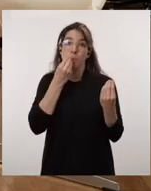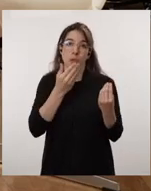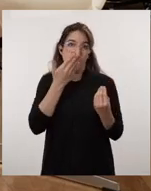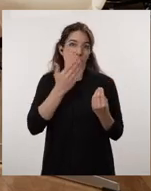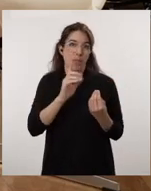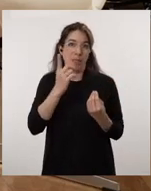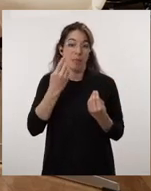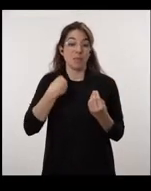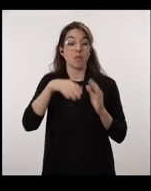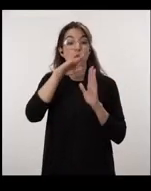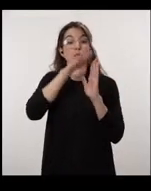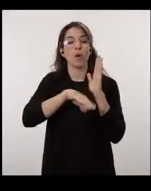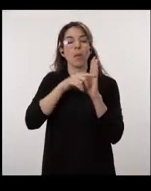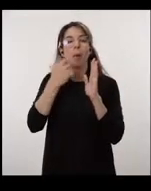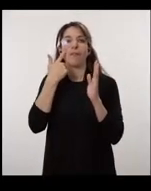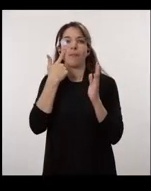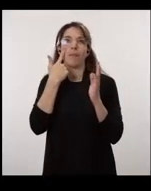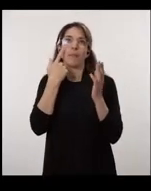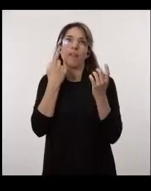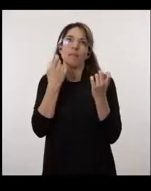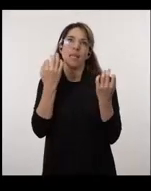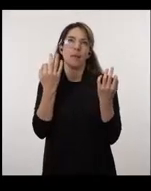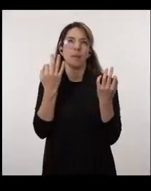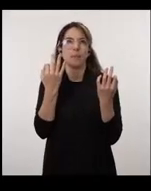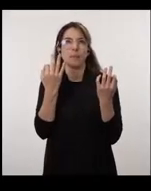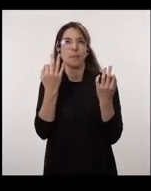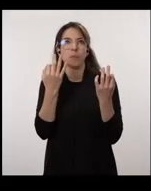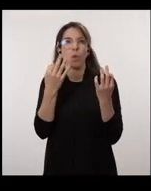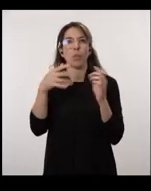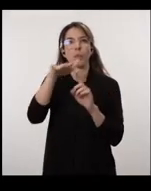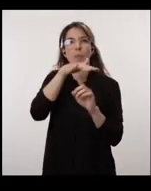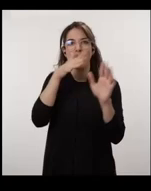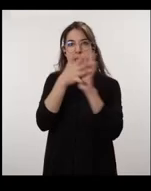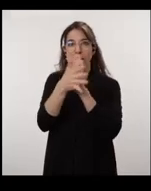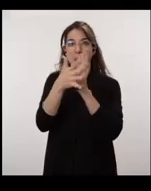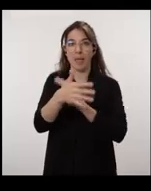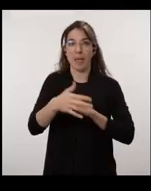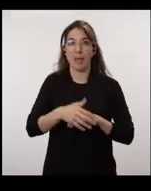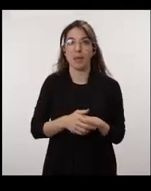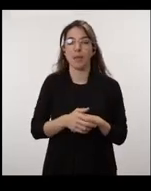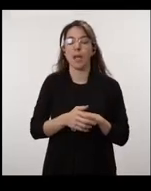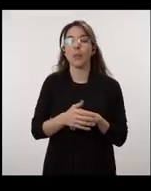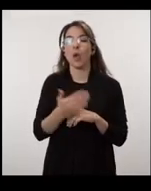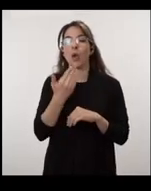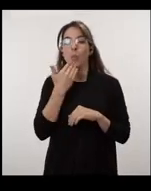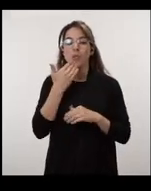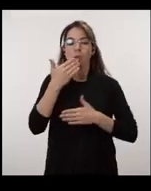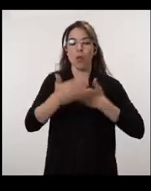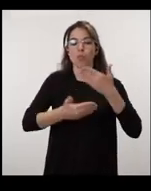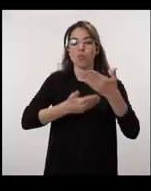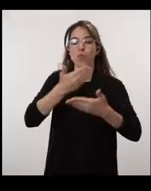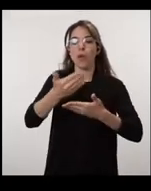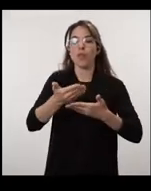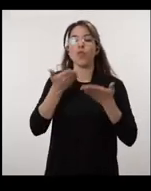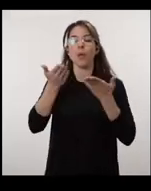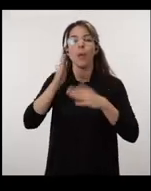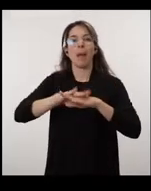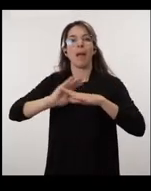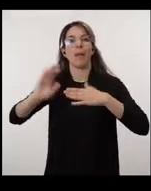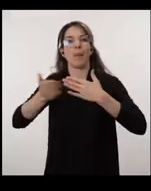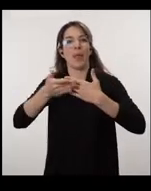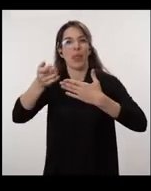primero creo que es lo más importante contextualizar lo porque digamos que este programa cierra lo que es el proceso y